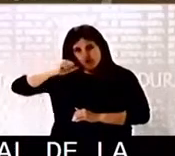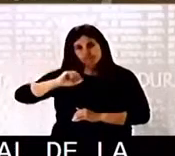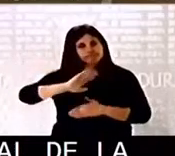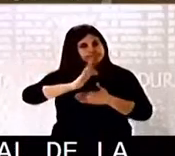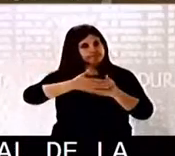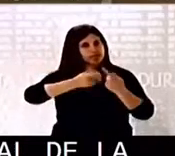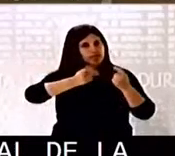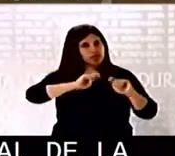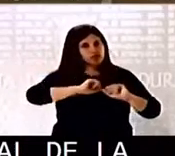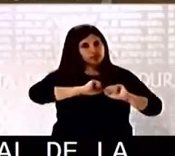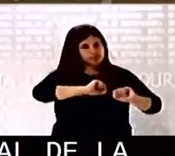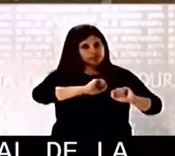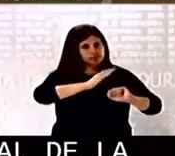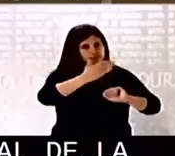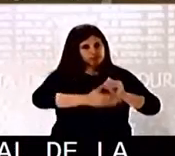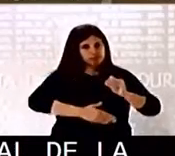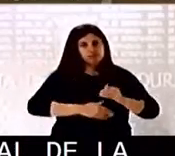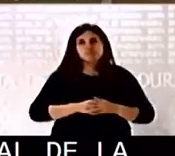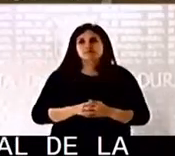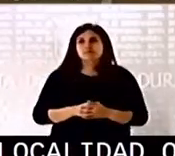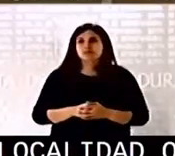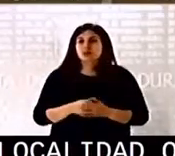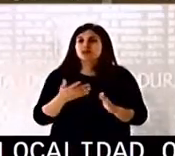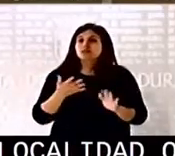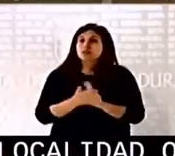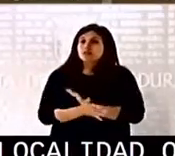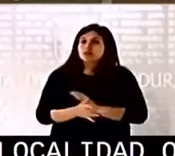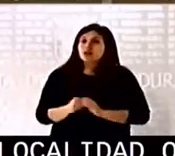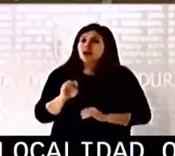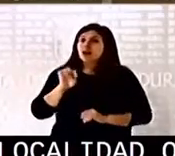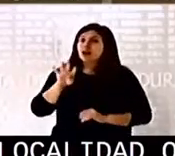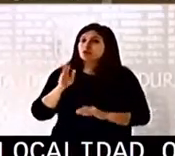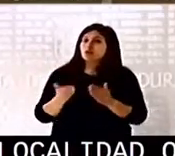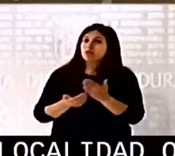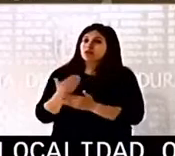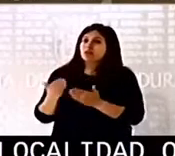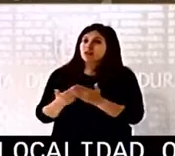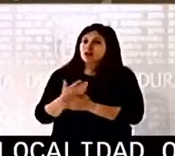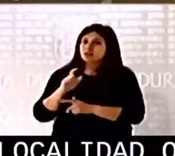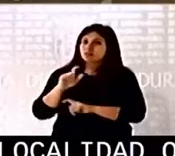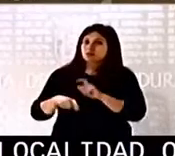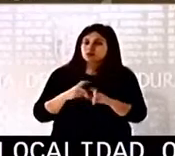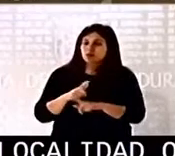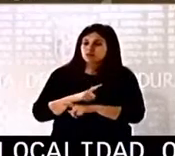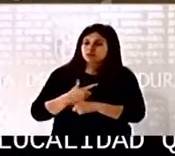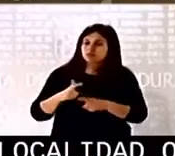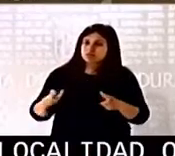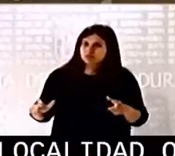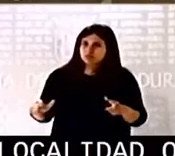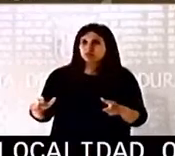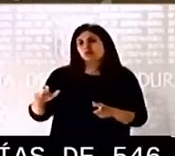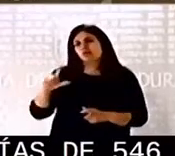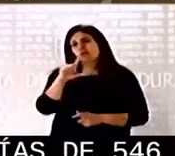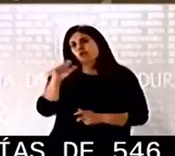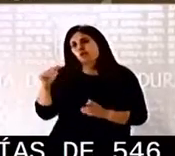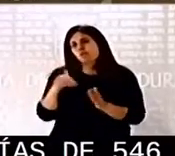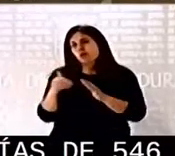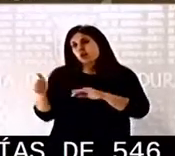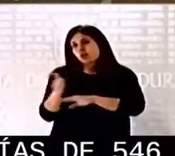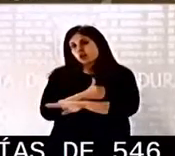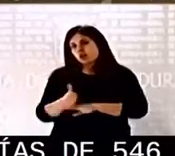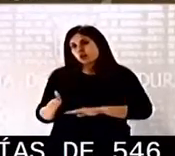una localidad que tiene una incidencia acumulada a los 14 días de 546 casos por 100.000